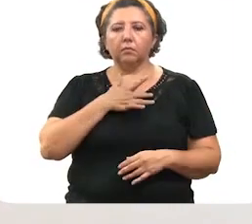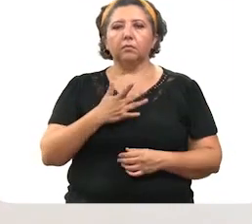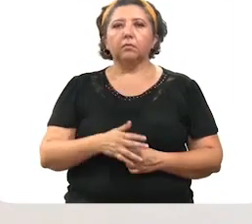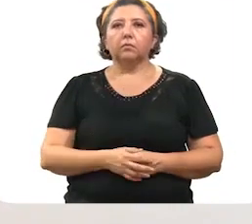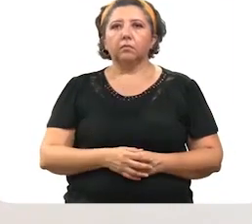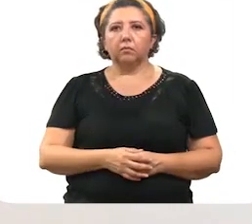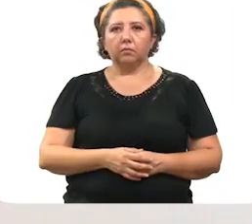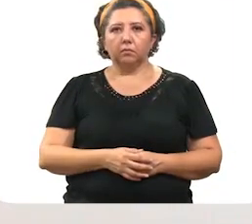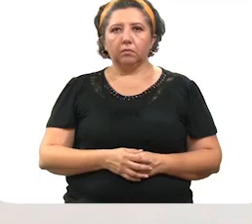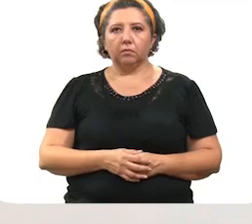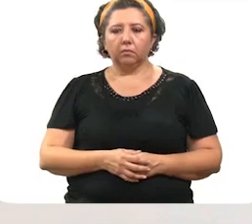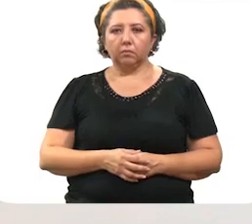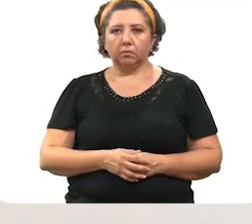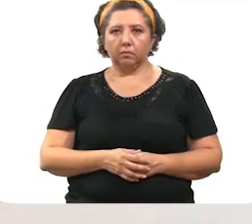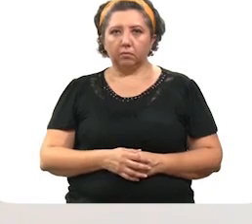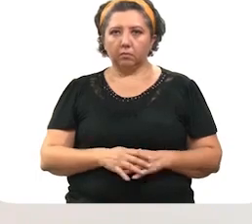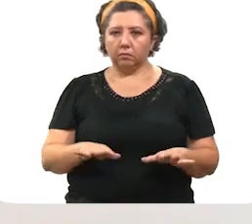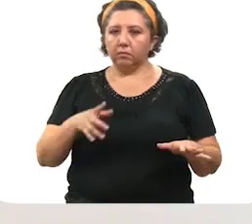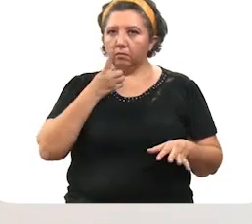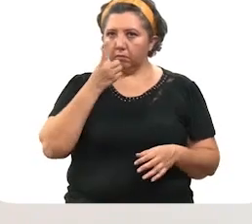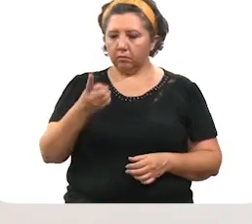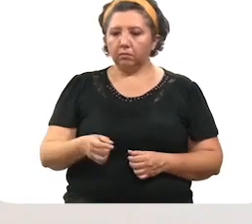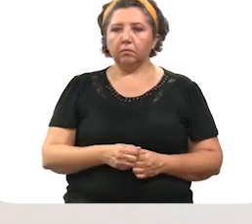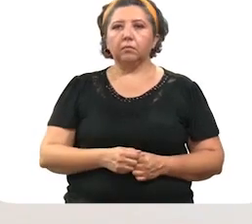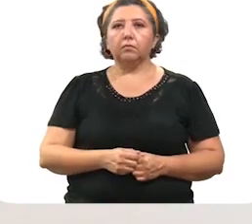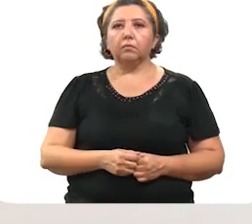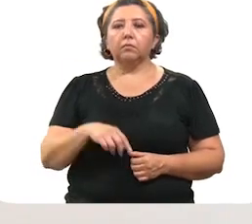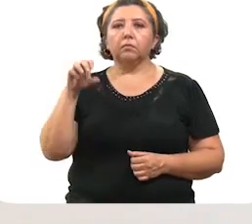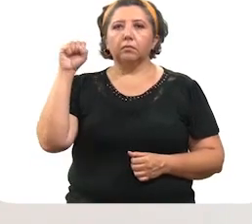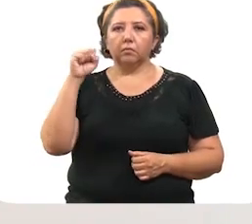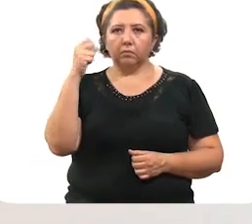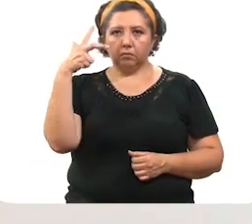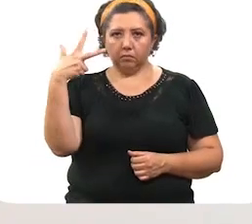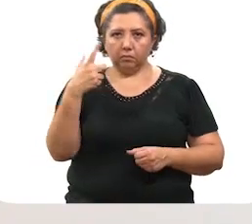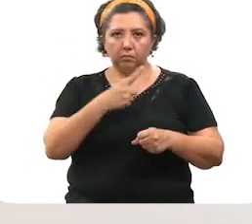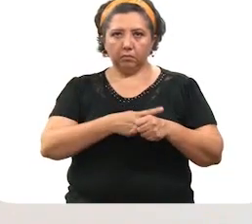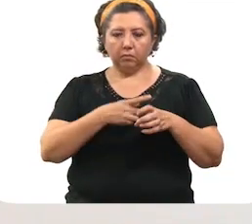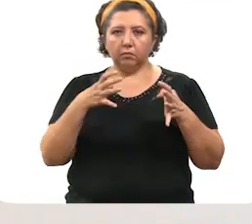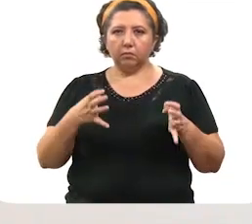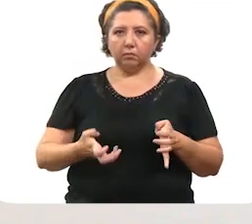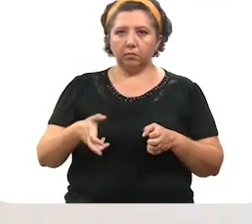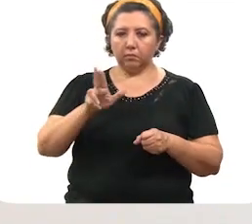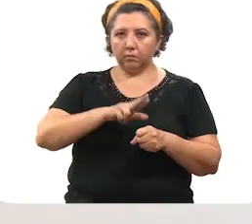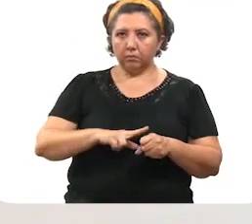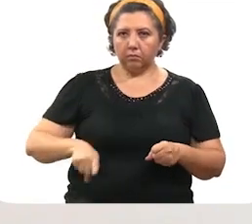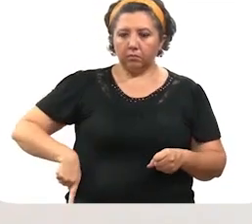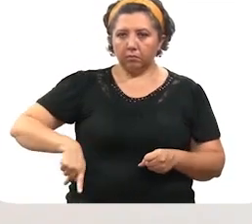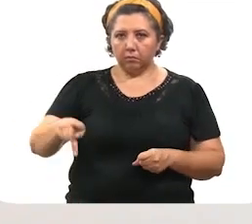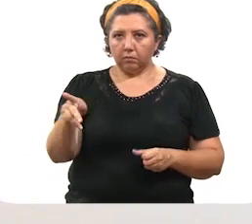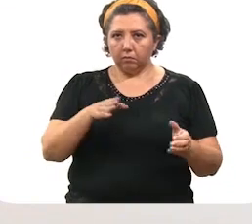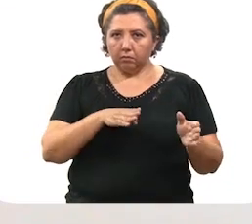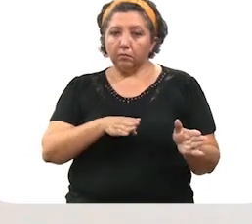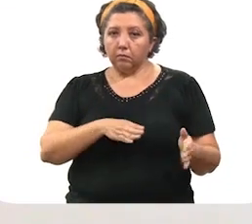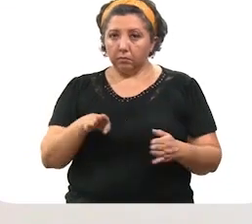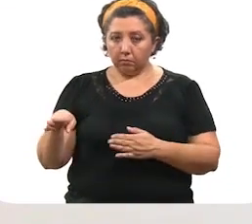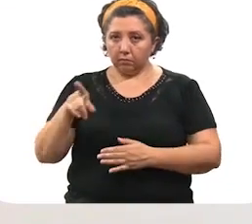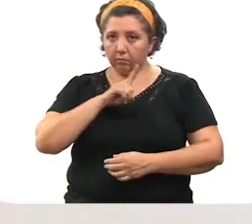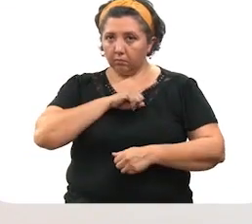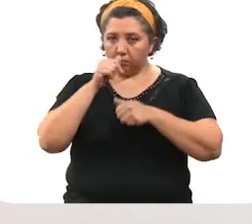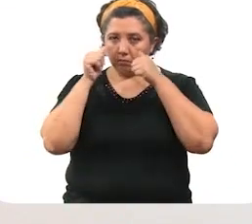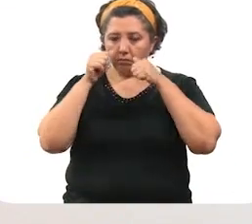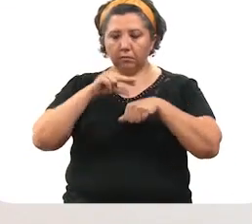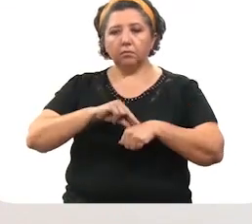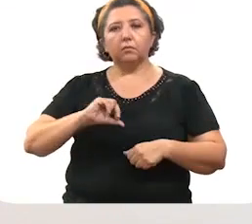Presentan síntomas leves. Como ya se mencionó, 68 de los casos positivos están en hospitales públicos y en